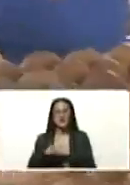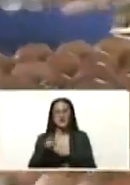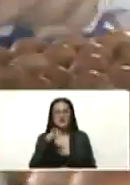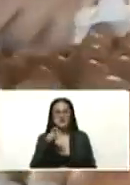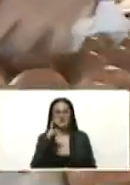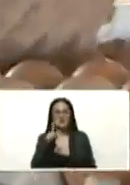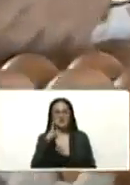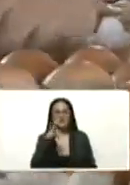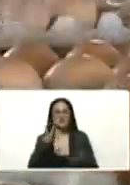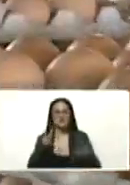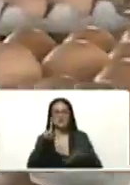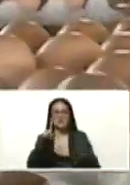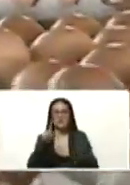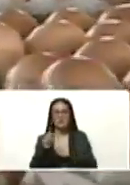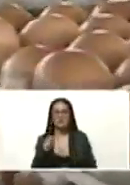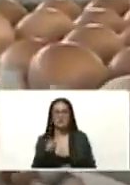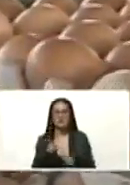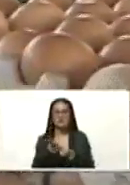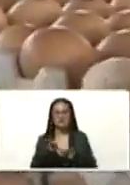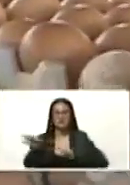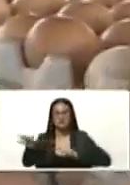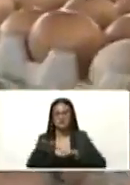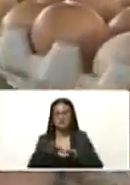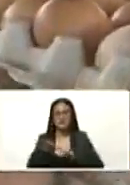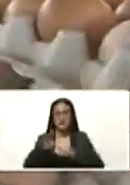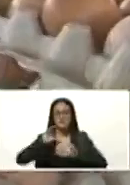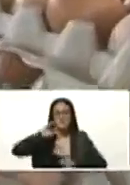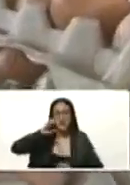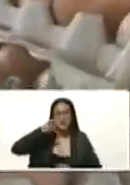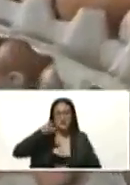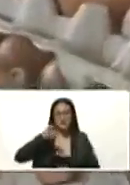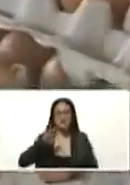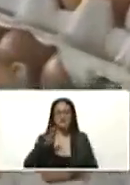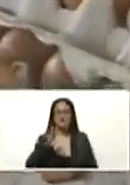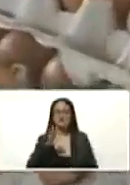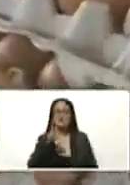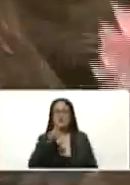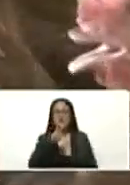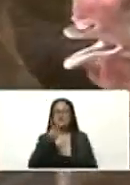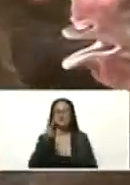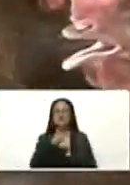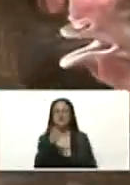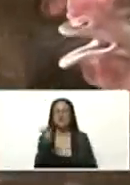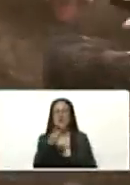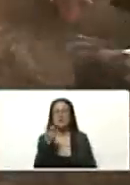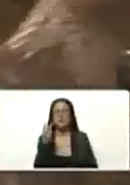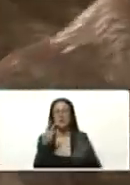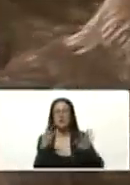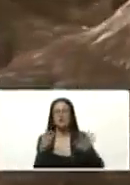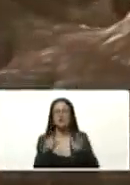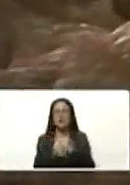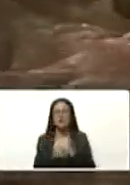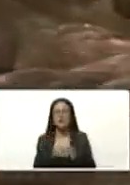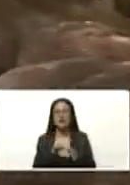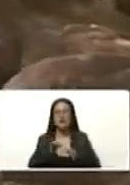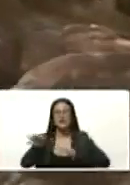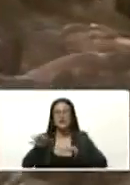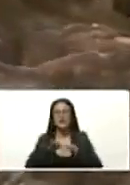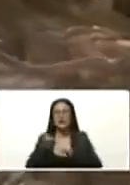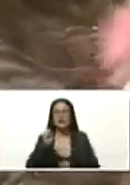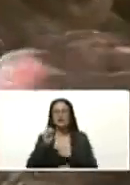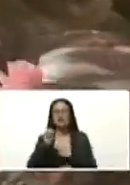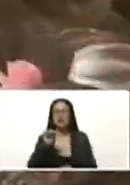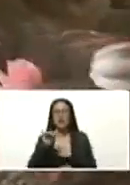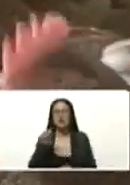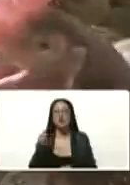171.000 hectáreas de maíz y cerca de 228.000 hectáreas de soya, nada más en la producción